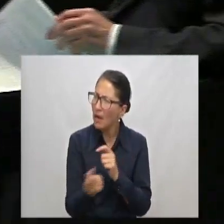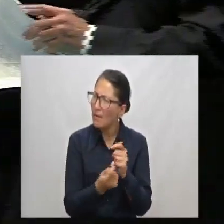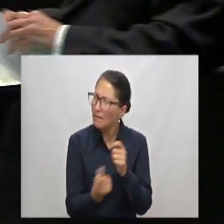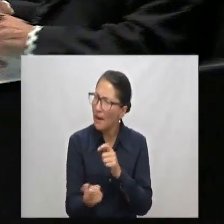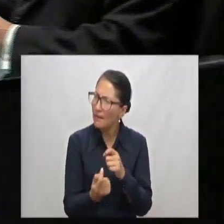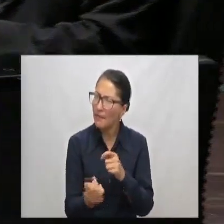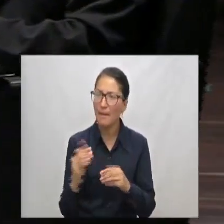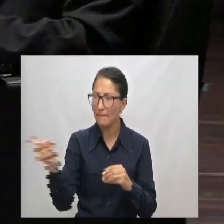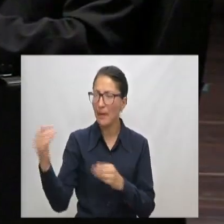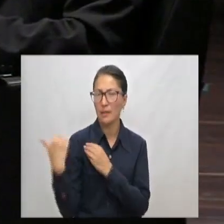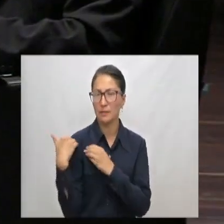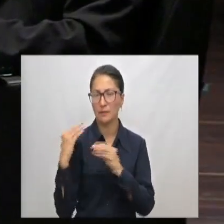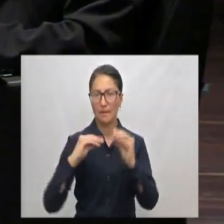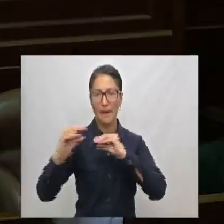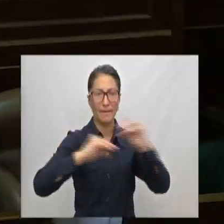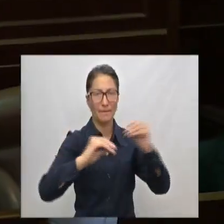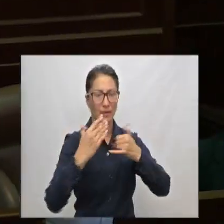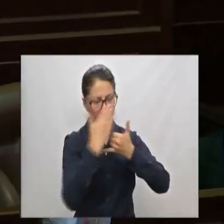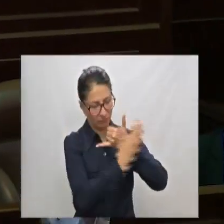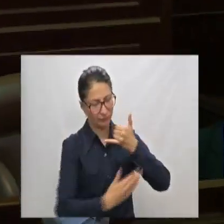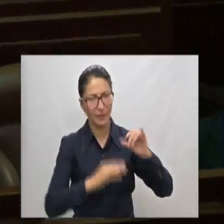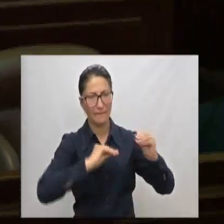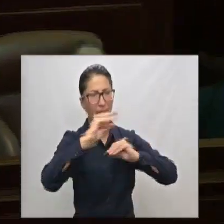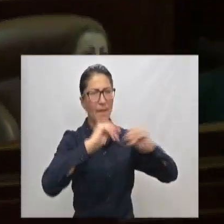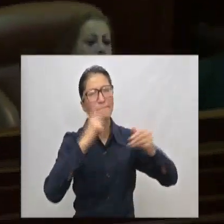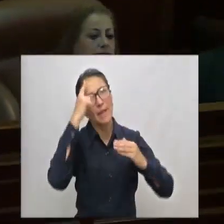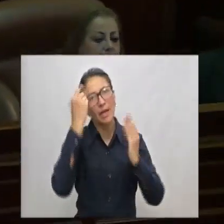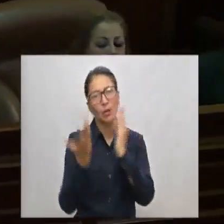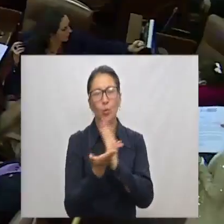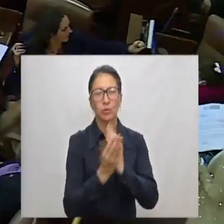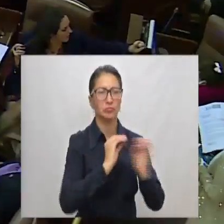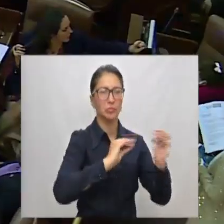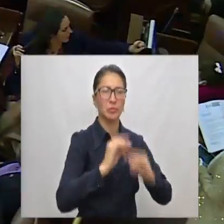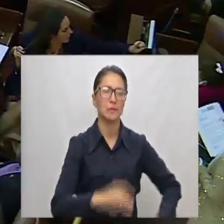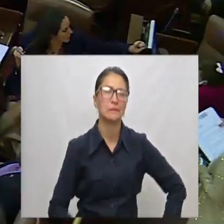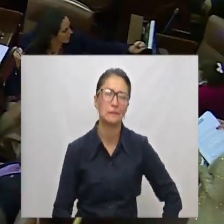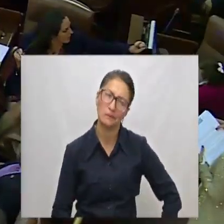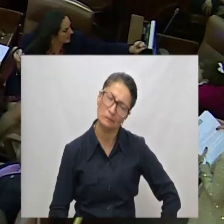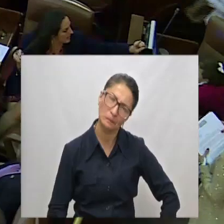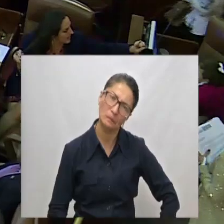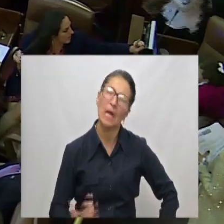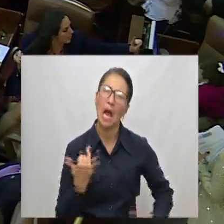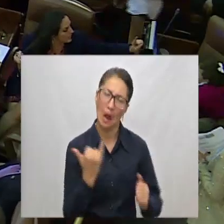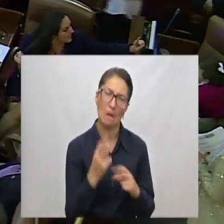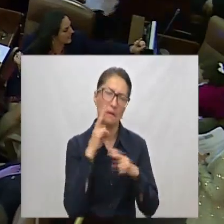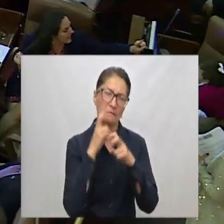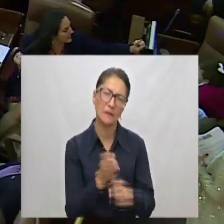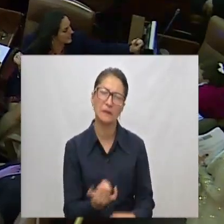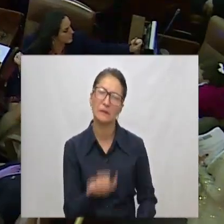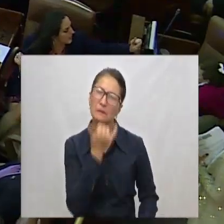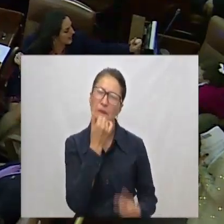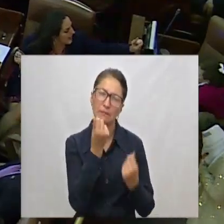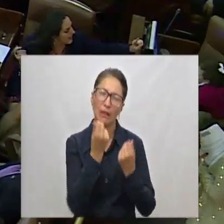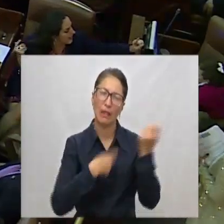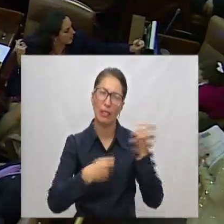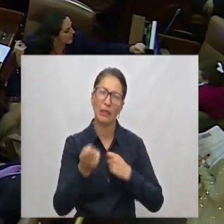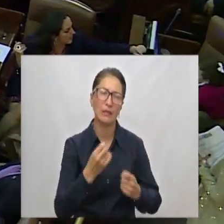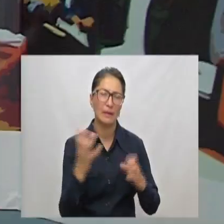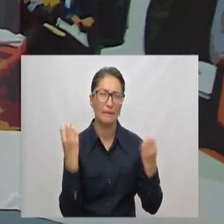anualmente para que los distribuyan en sus regiones y que sobre este tema podrían darse investigaciones a los